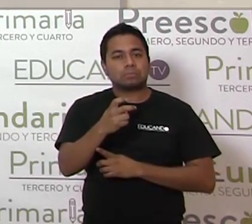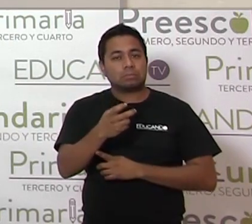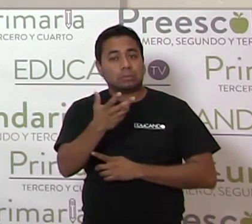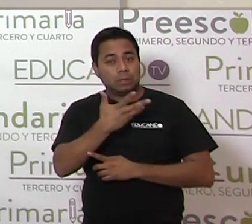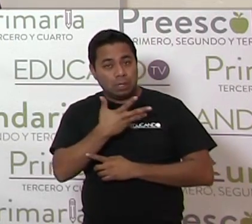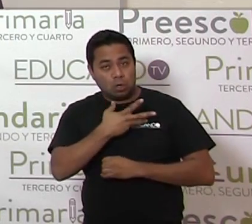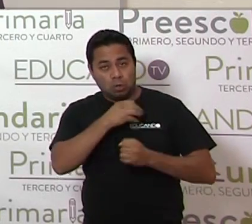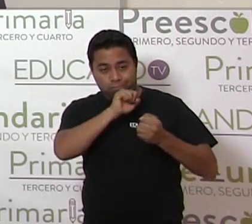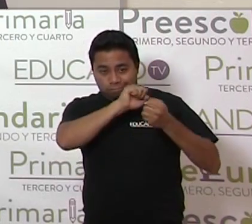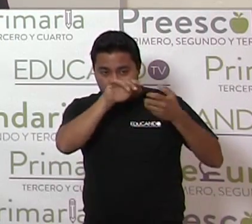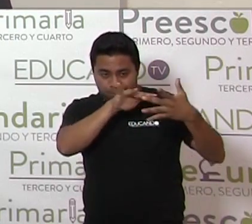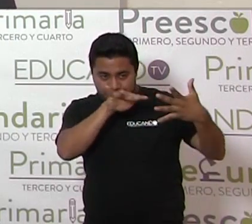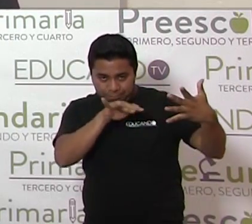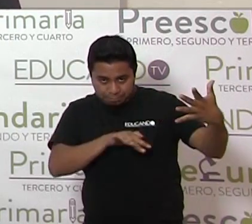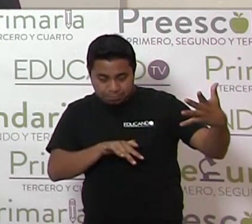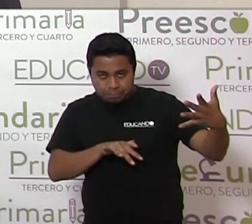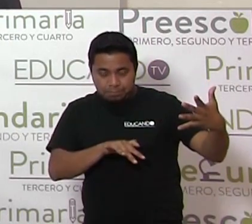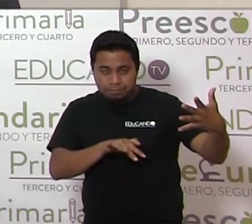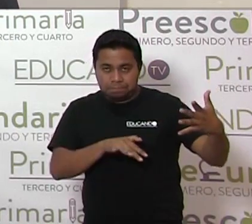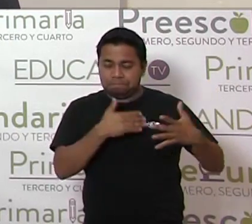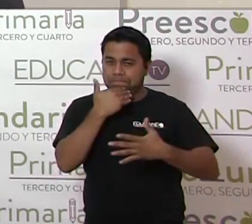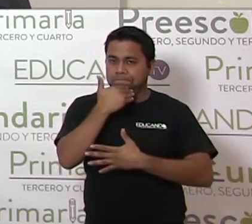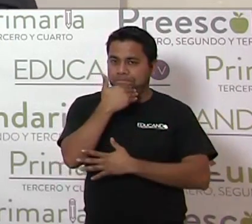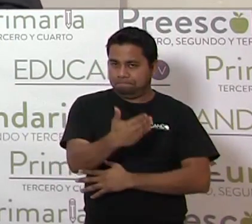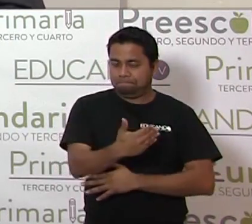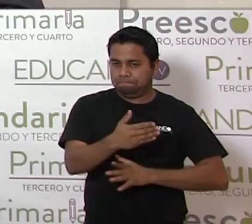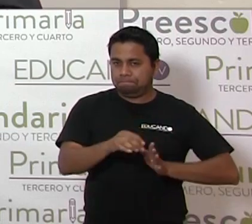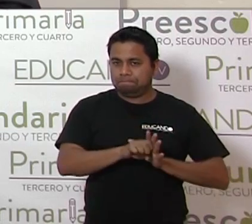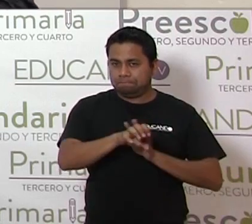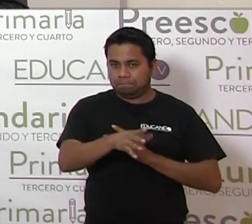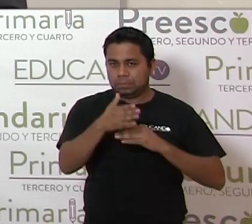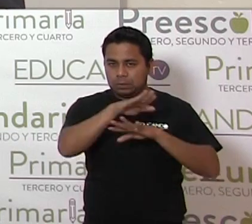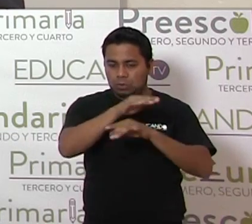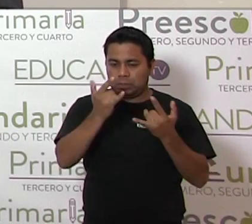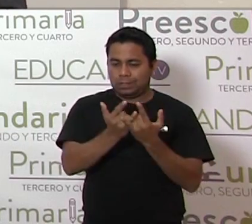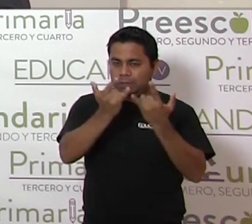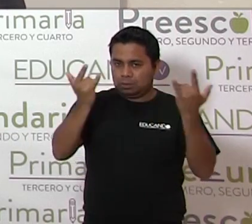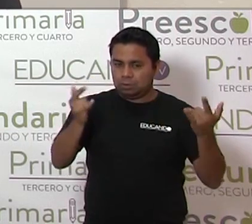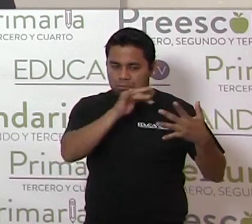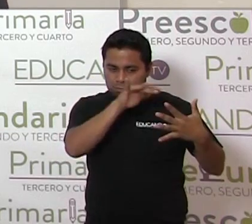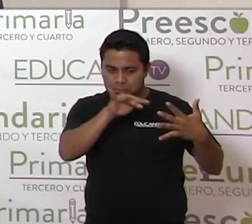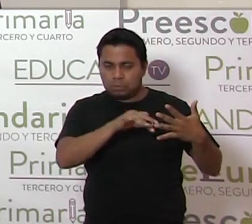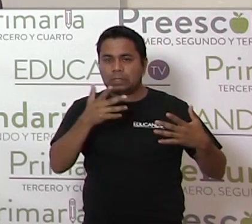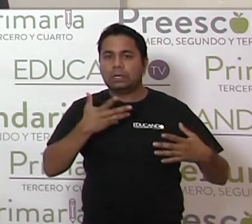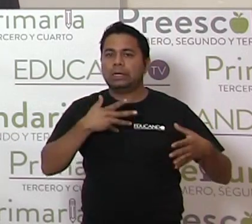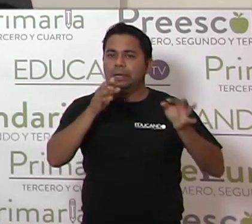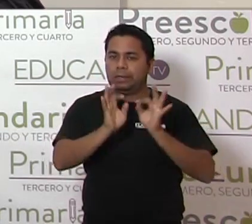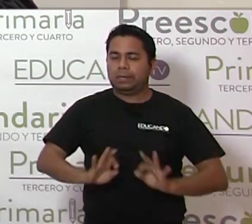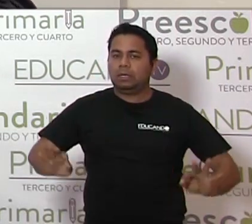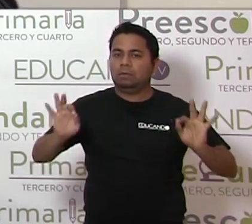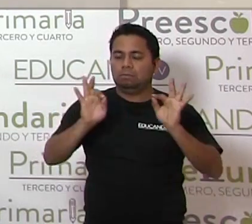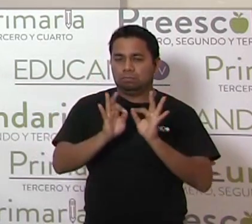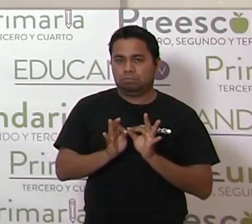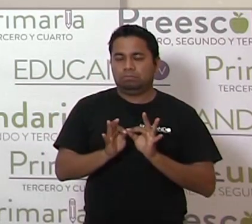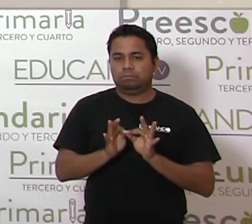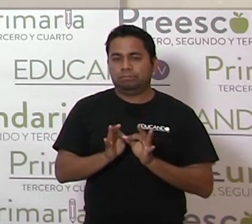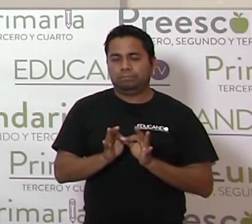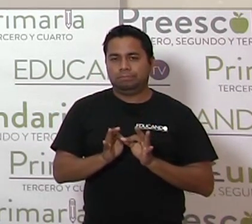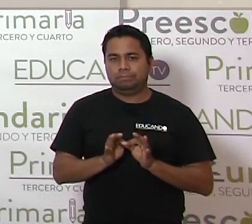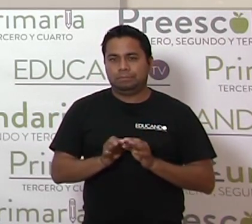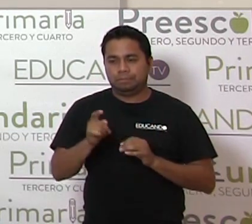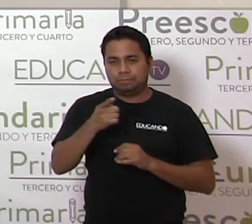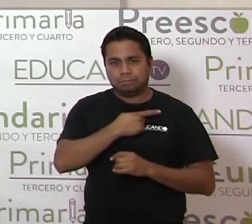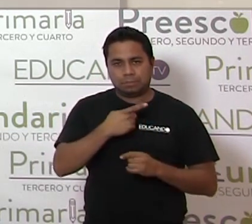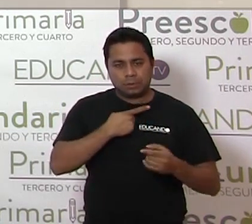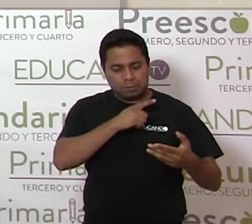cuando tengamos el texto, bien, en este caso de la materia de historia, es muy importante